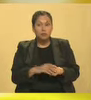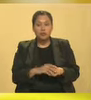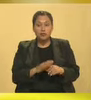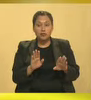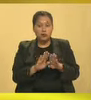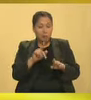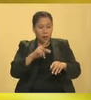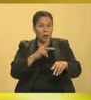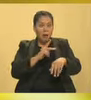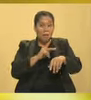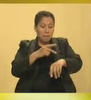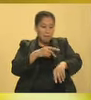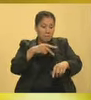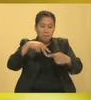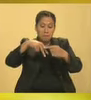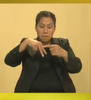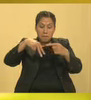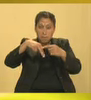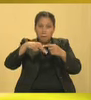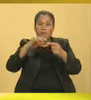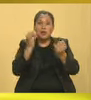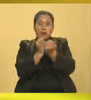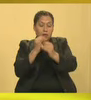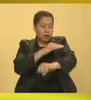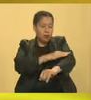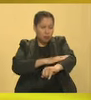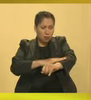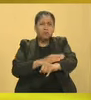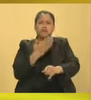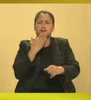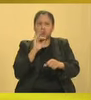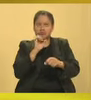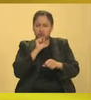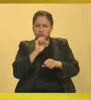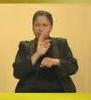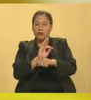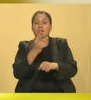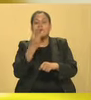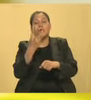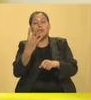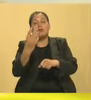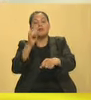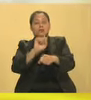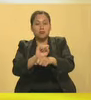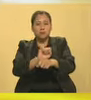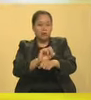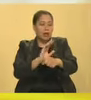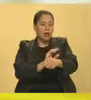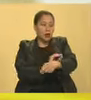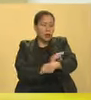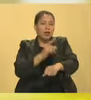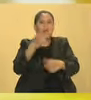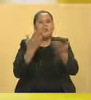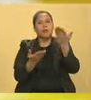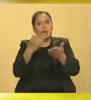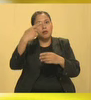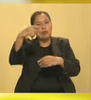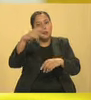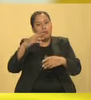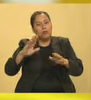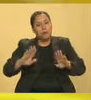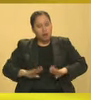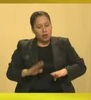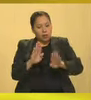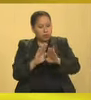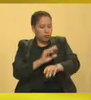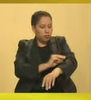efectiva en piernas y brazos? Efectiva en piernas y brazos. 3 a 4 semanas, dependiendo pues de qué tan peluda o peludo